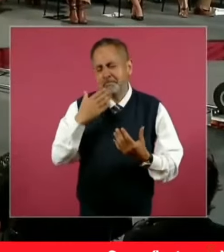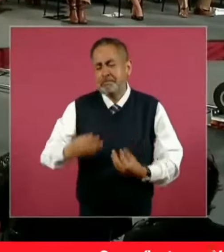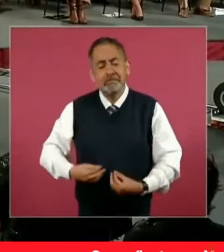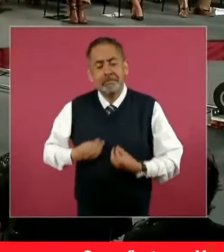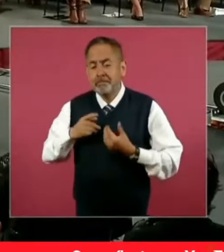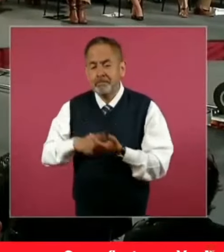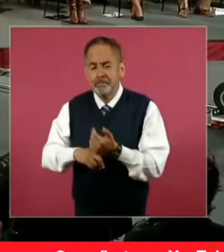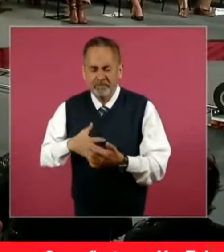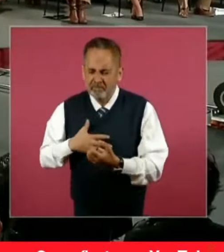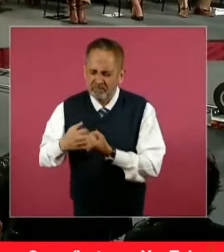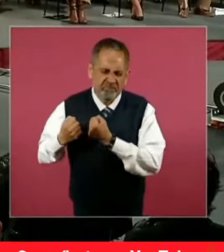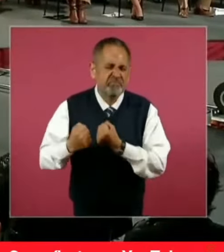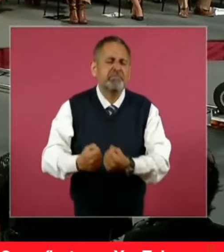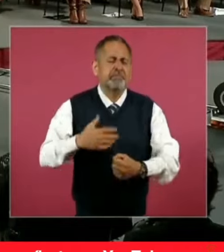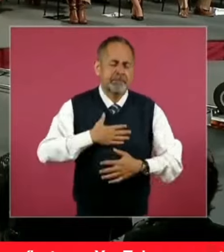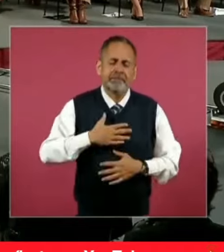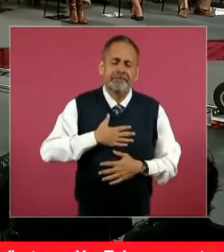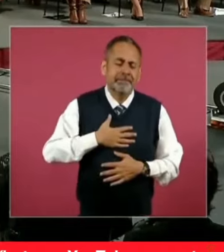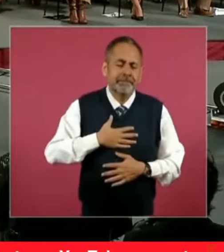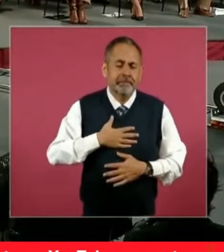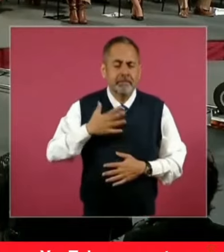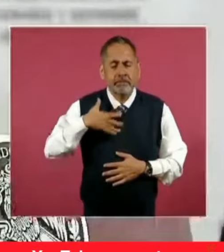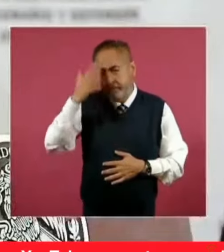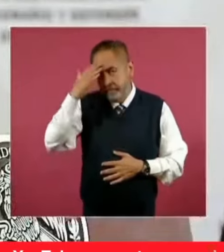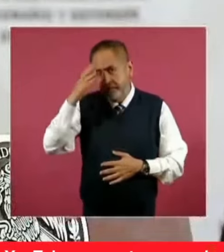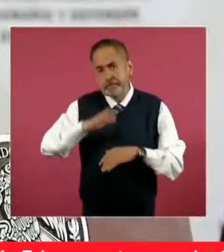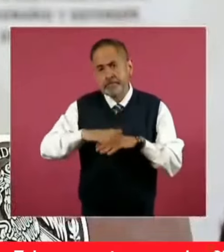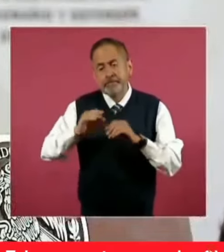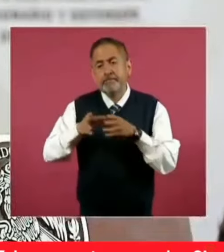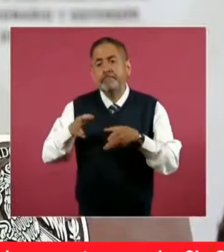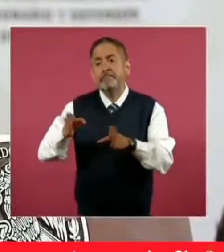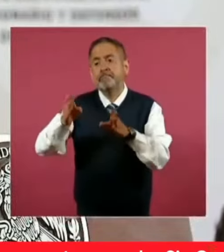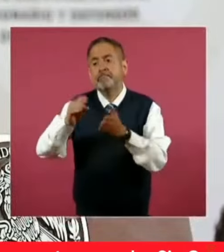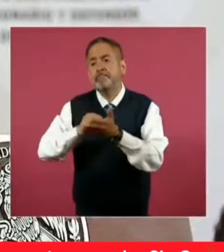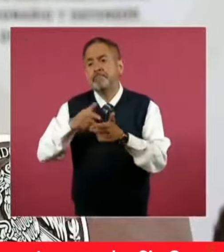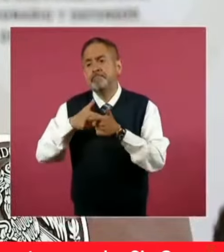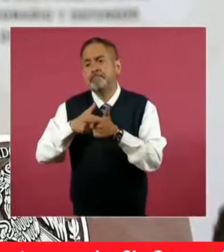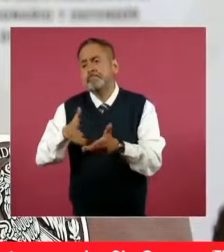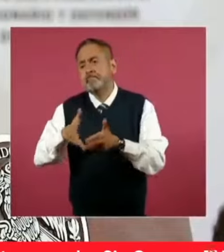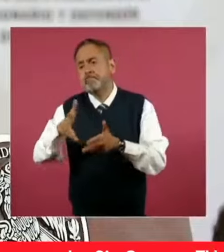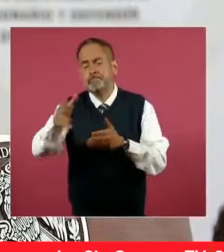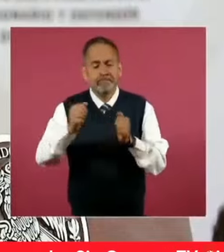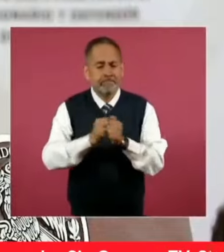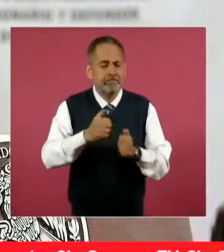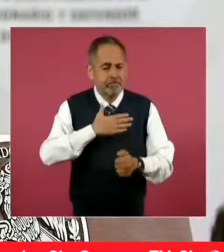también sabemos claro que hay un camino que queremos seguir recorriendo